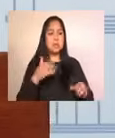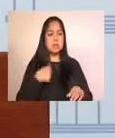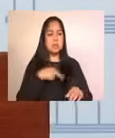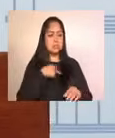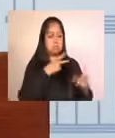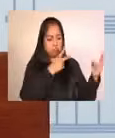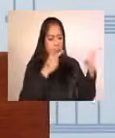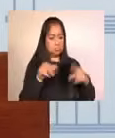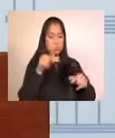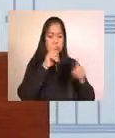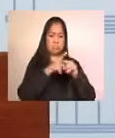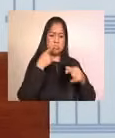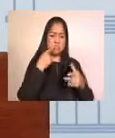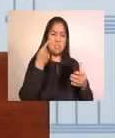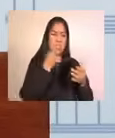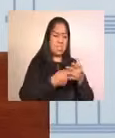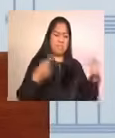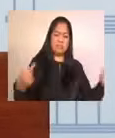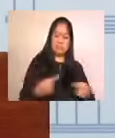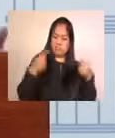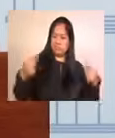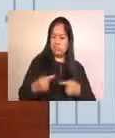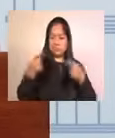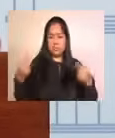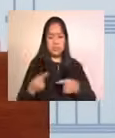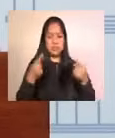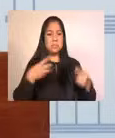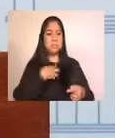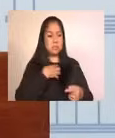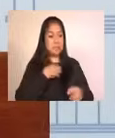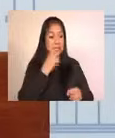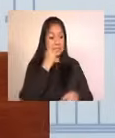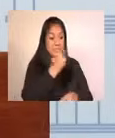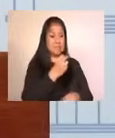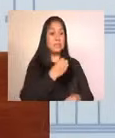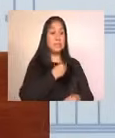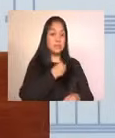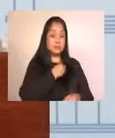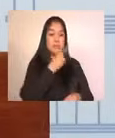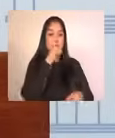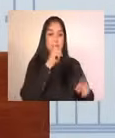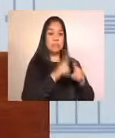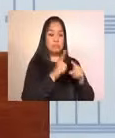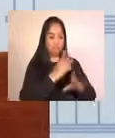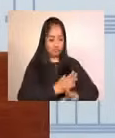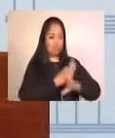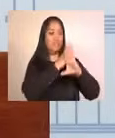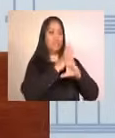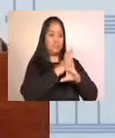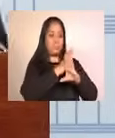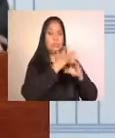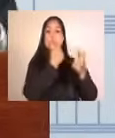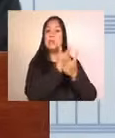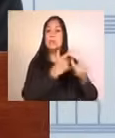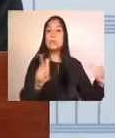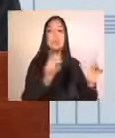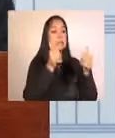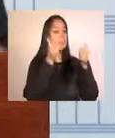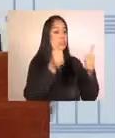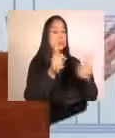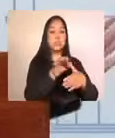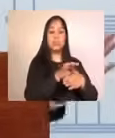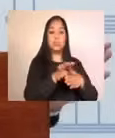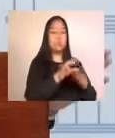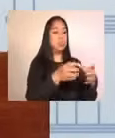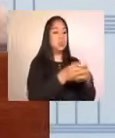de enfrentamiento interno en donde precisamente lo que se buscaba era garantizar el libre y buen funcionamiento de las